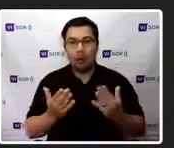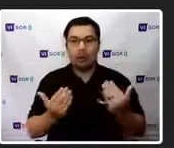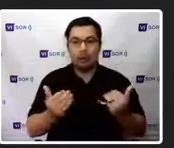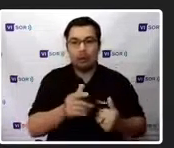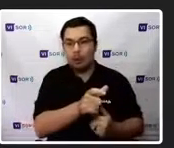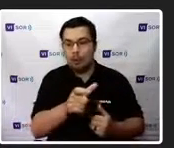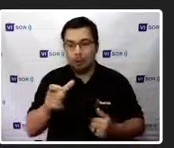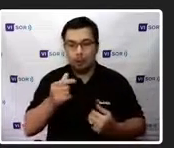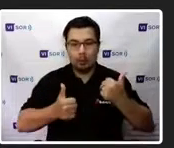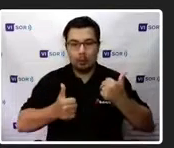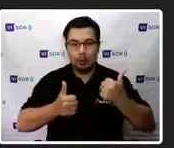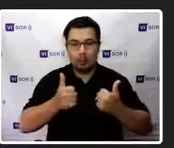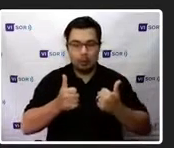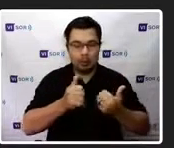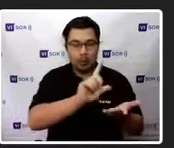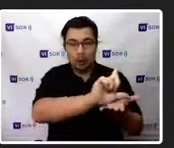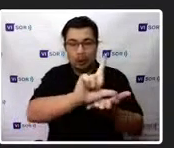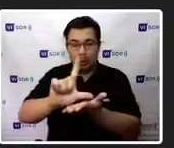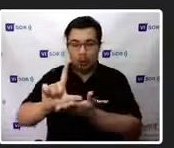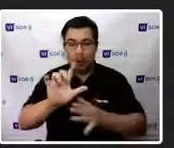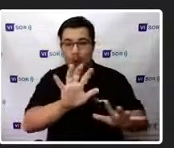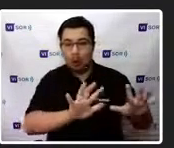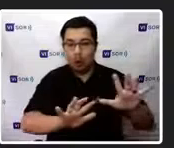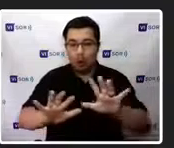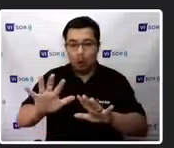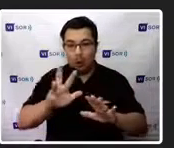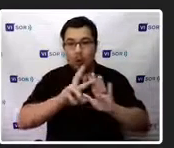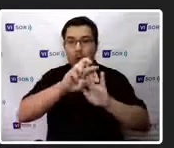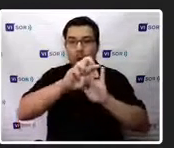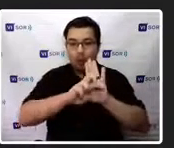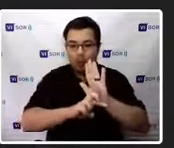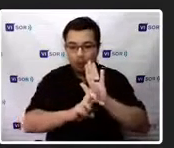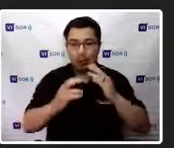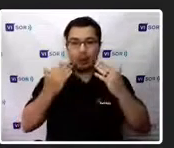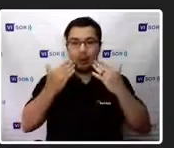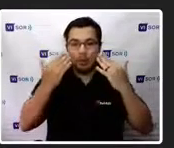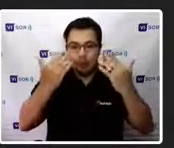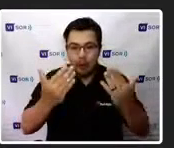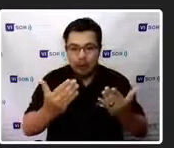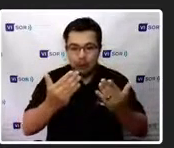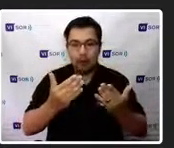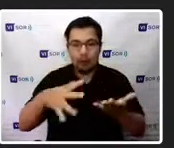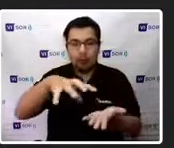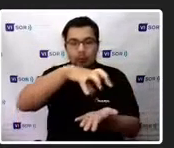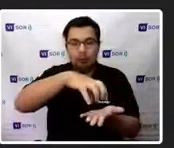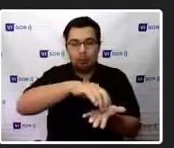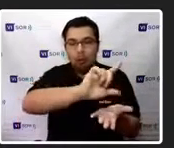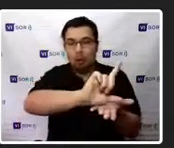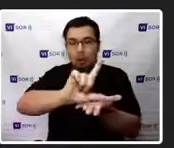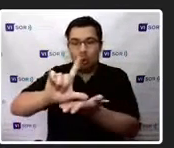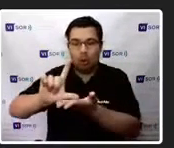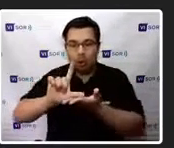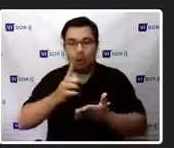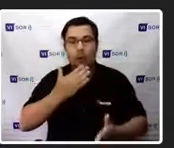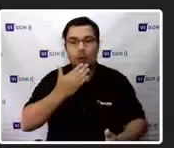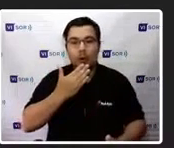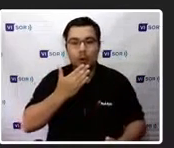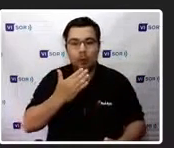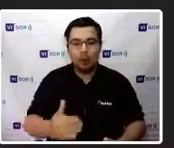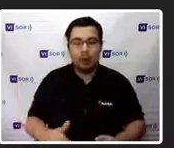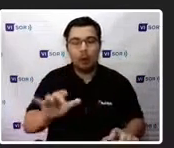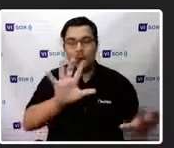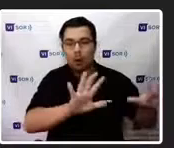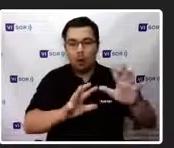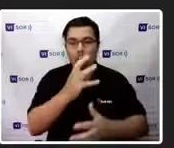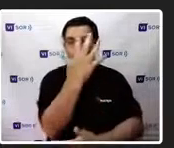los proyecte, que les dé beneficio a las comunidades locales, pero que al mismo tiempo los cuide en términos de su naturaleza, el estado de conservación. Así